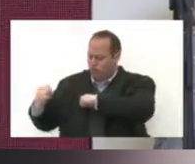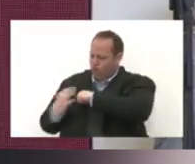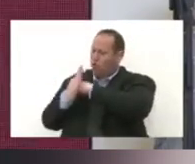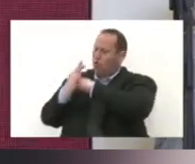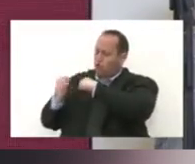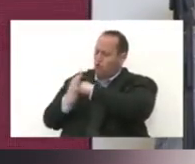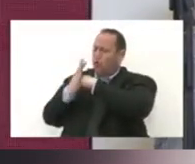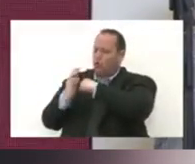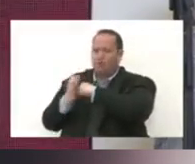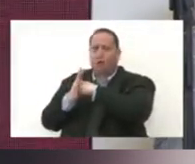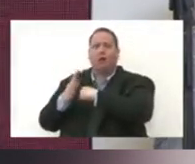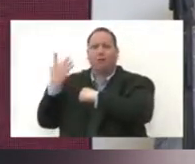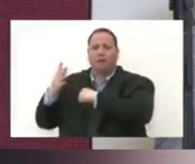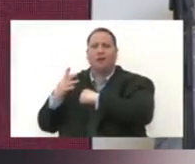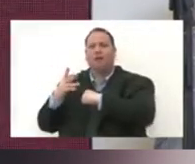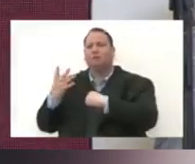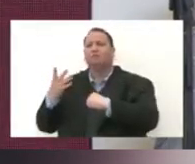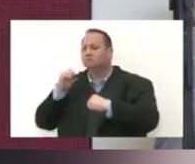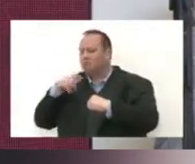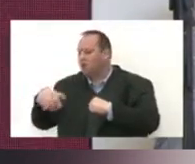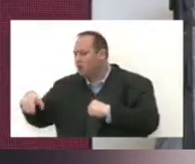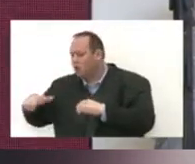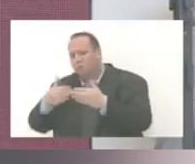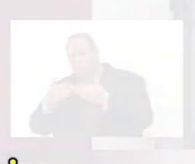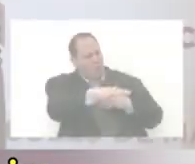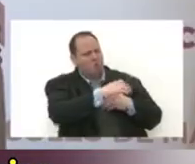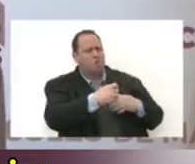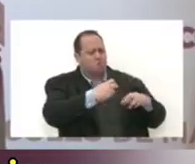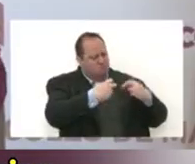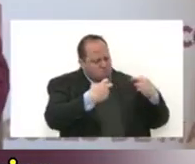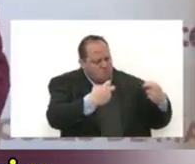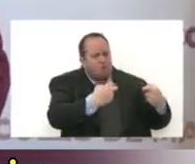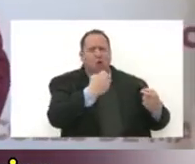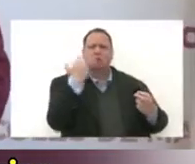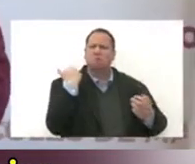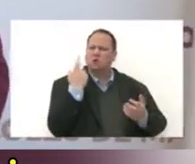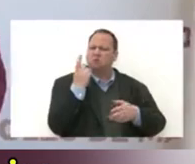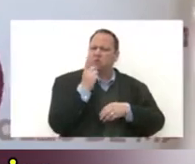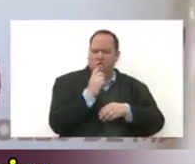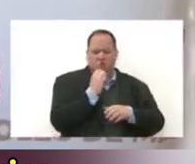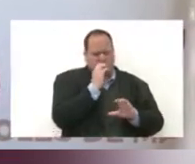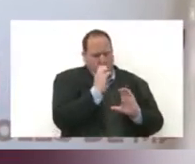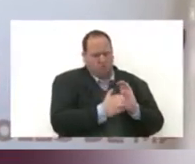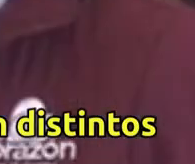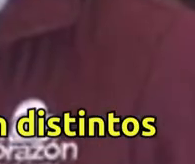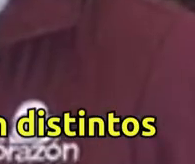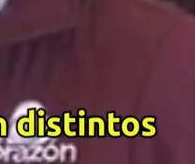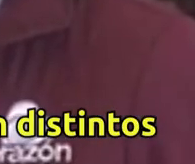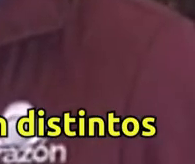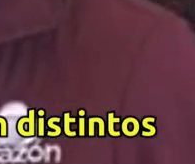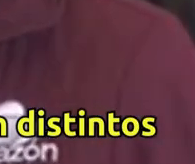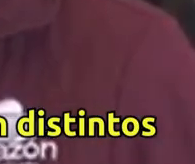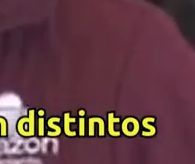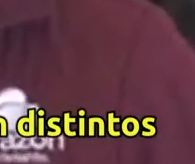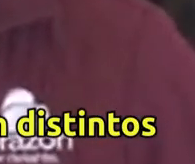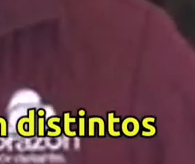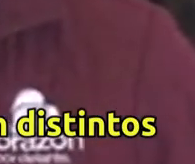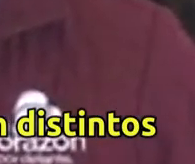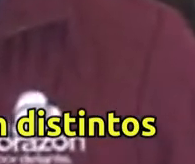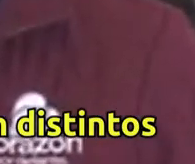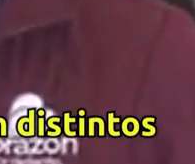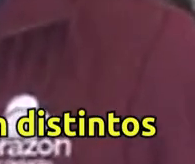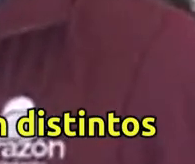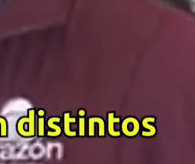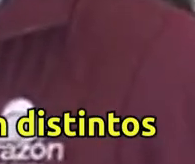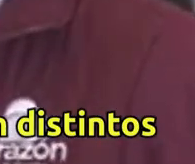van a rehabilitar también los pozos de visita de esa zona. El Comité de Playas Limpias de Rosarito sesionó la semana pasada y